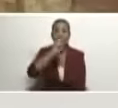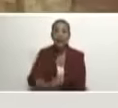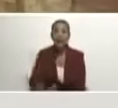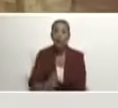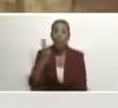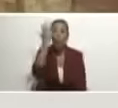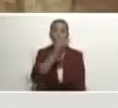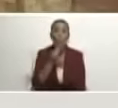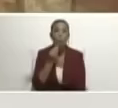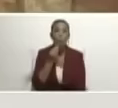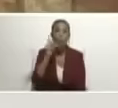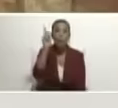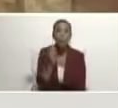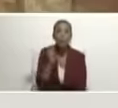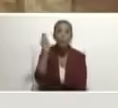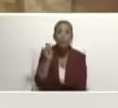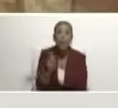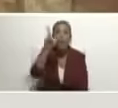más jóvenes,